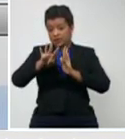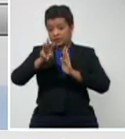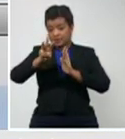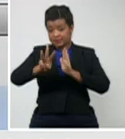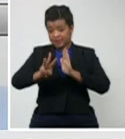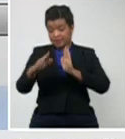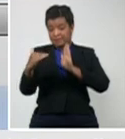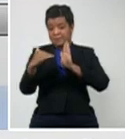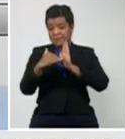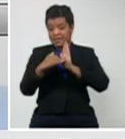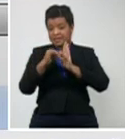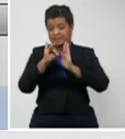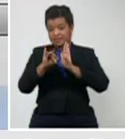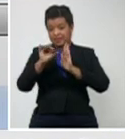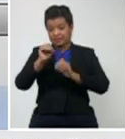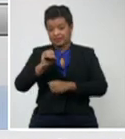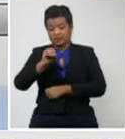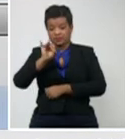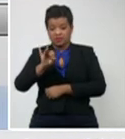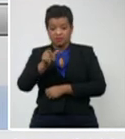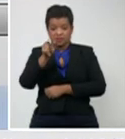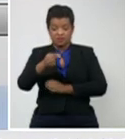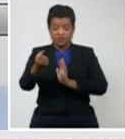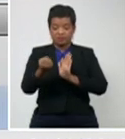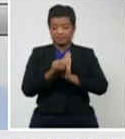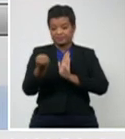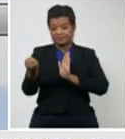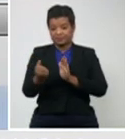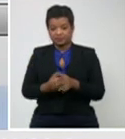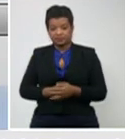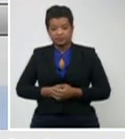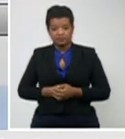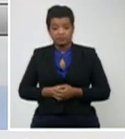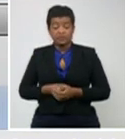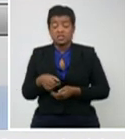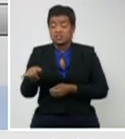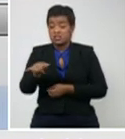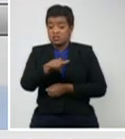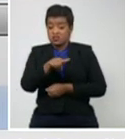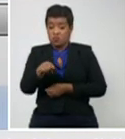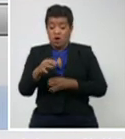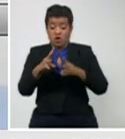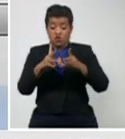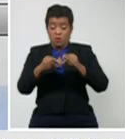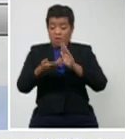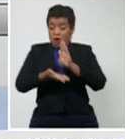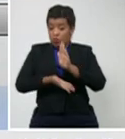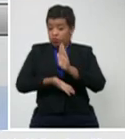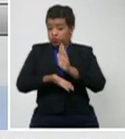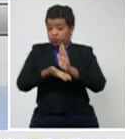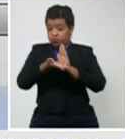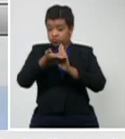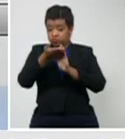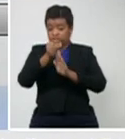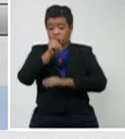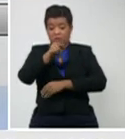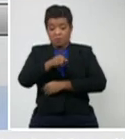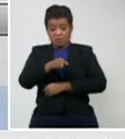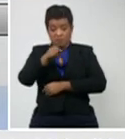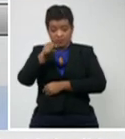44.943.707 casos confirmados. Y también una cifra muy elevada de personas de